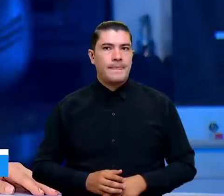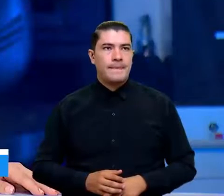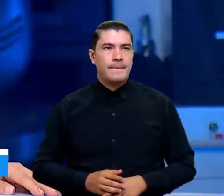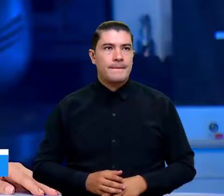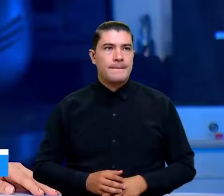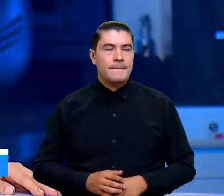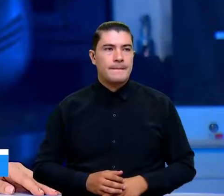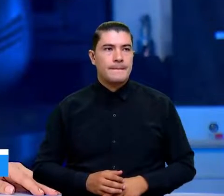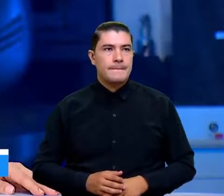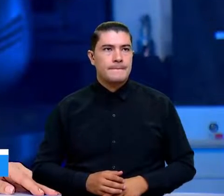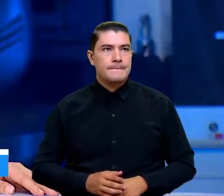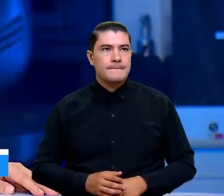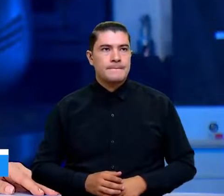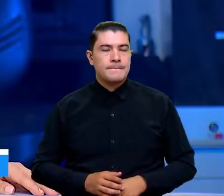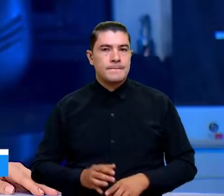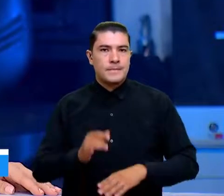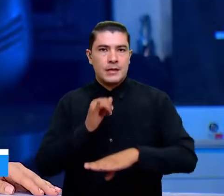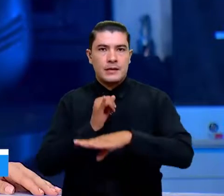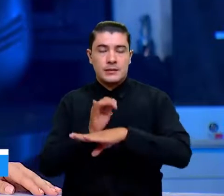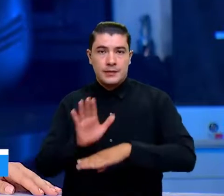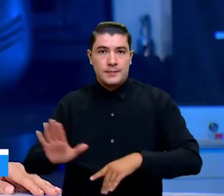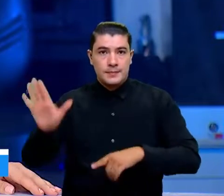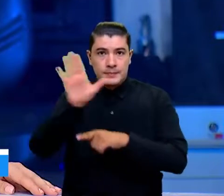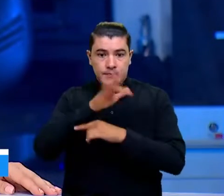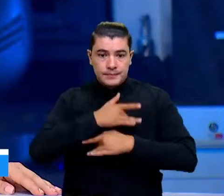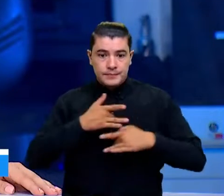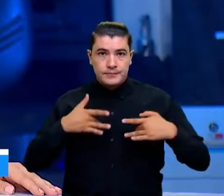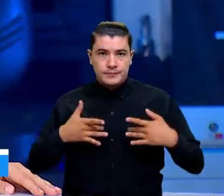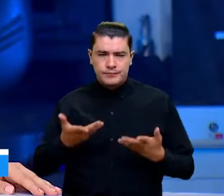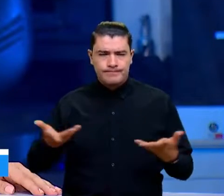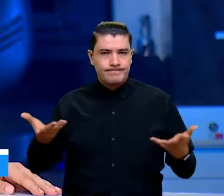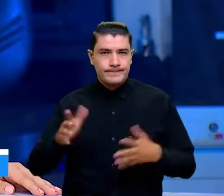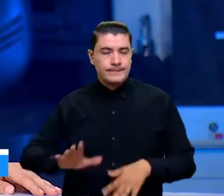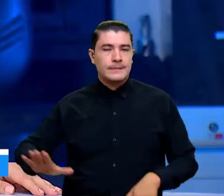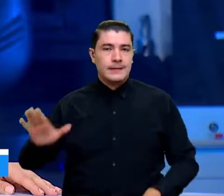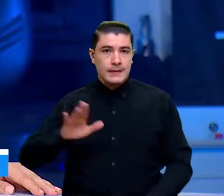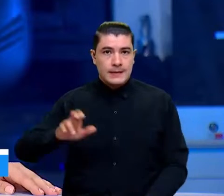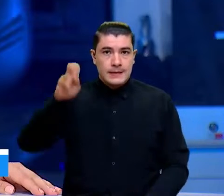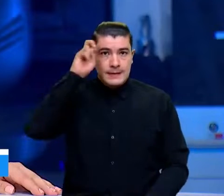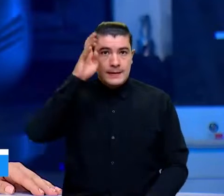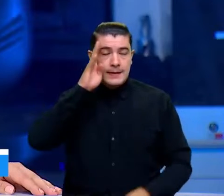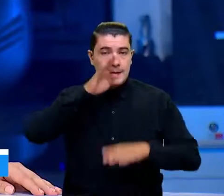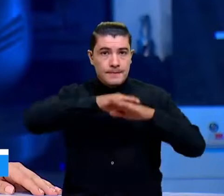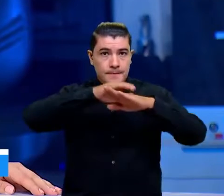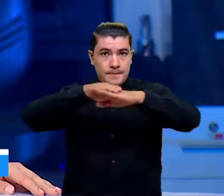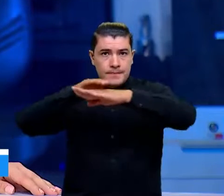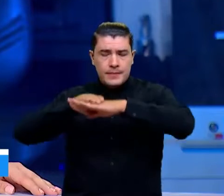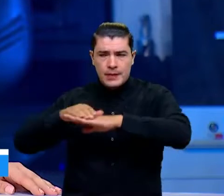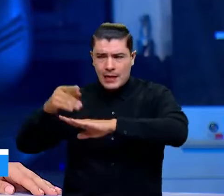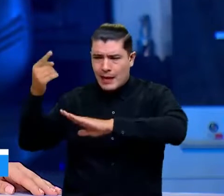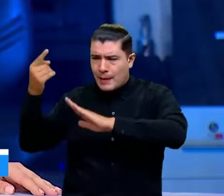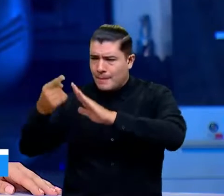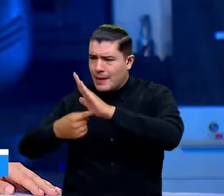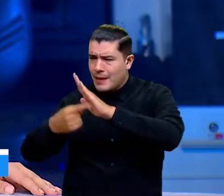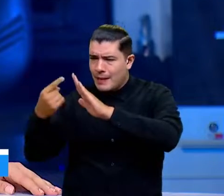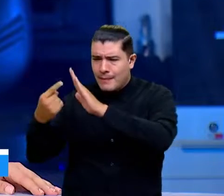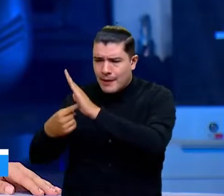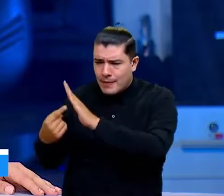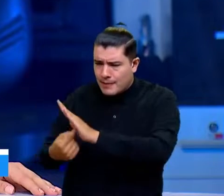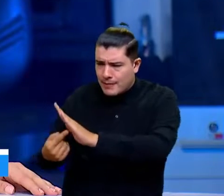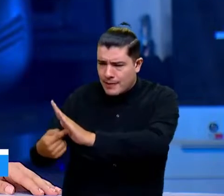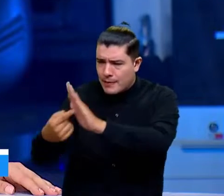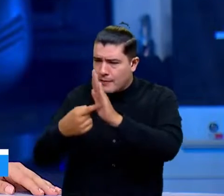Pues el Instituto Departamental de Salud del Norte de Santander ha informado sobre el riesgo de que miles de vacunas de Moderna contra